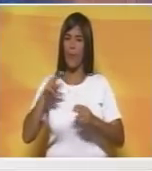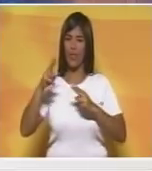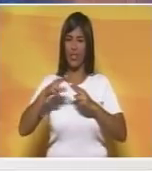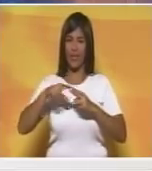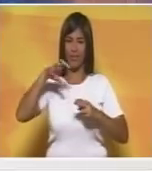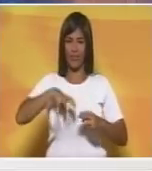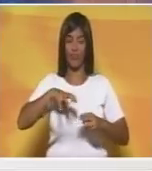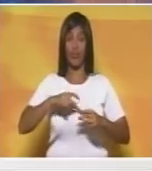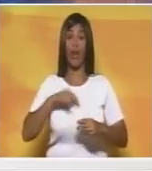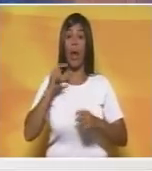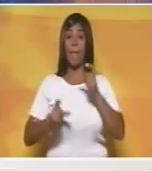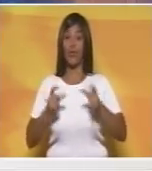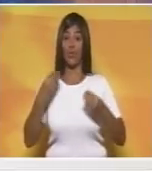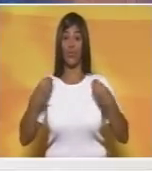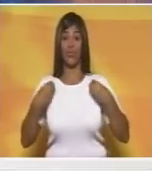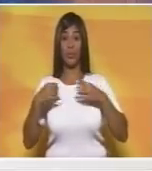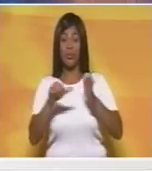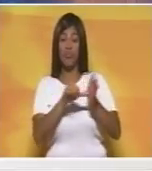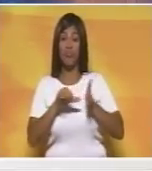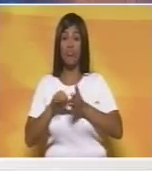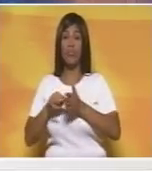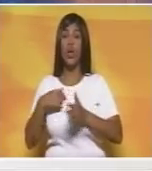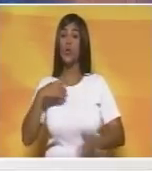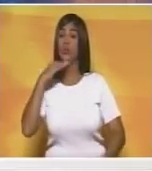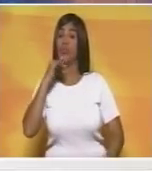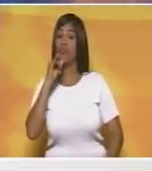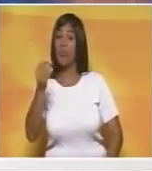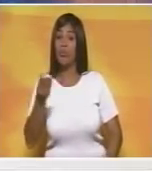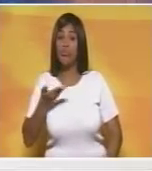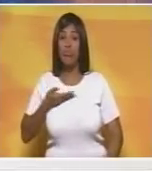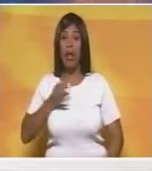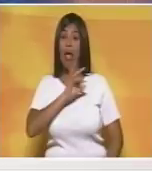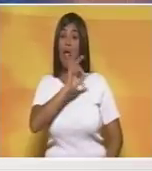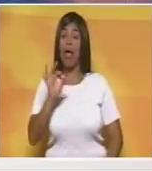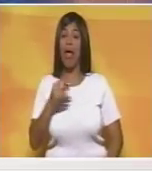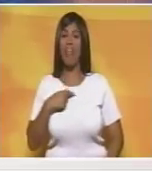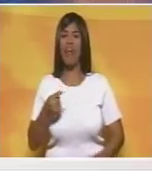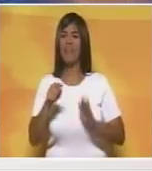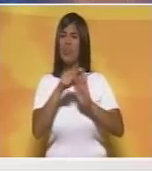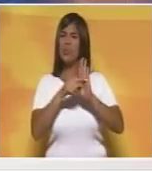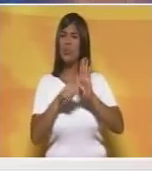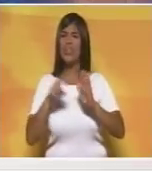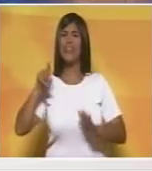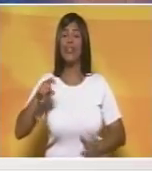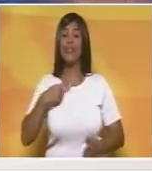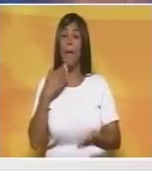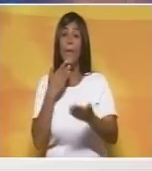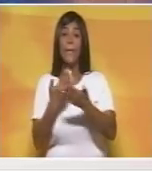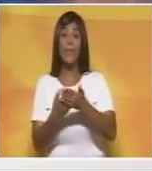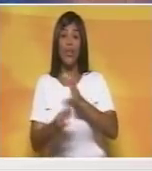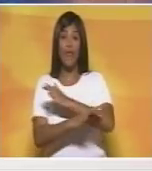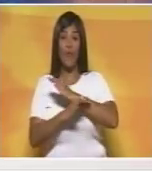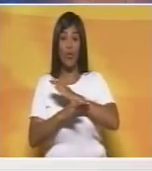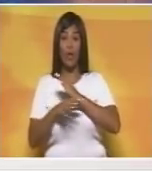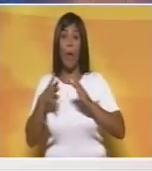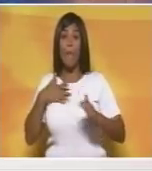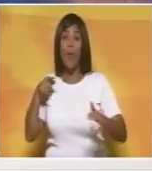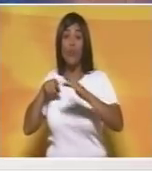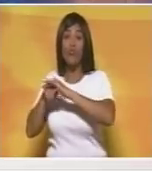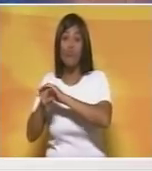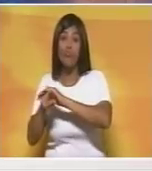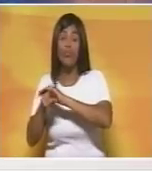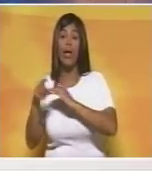Táchira. Habitantes de la zona sostienen que no ha habido suficiente información con respecto a los nuevos requisitos que serán exigidos para el ingreso de